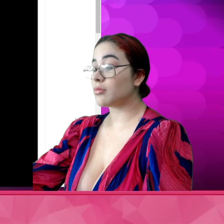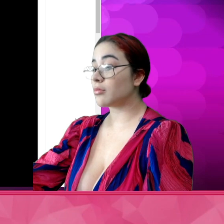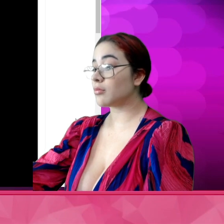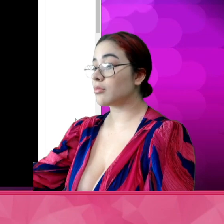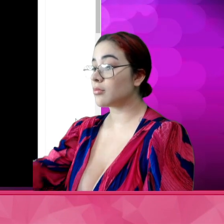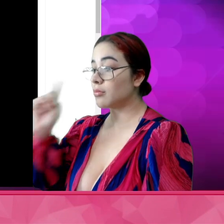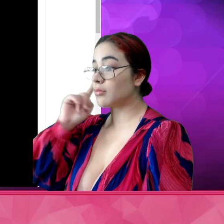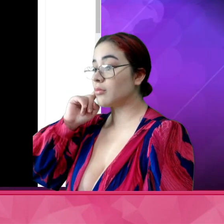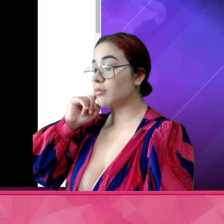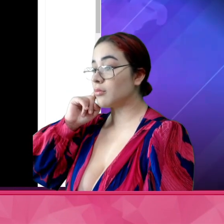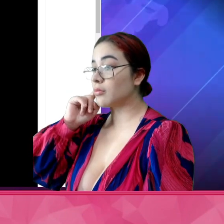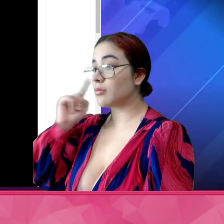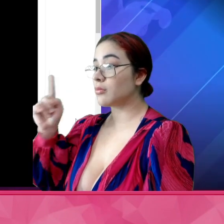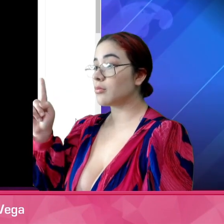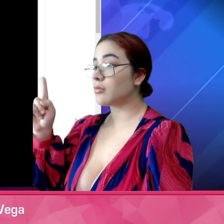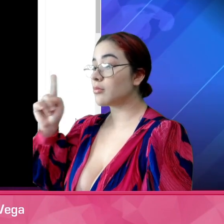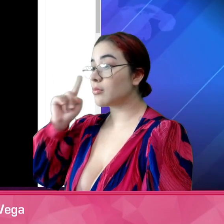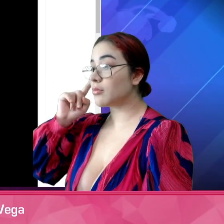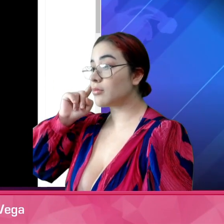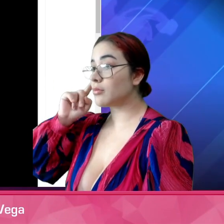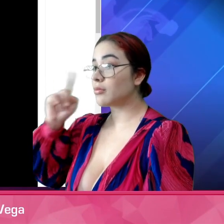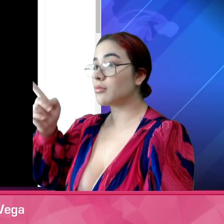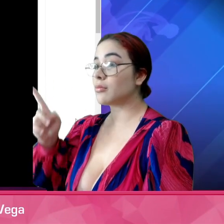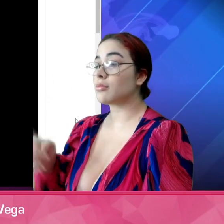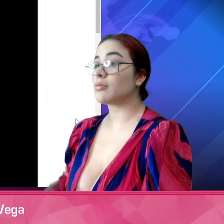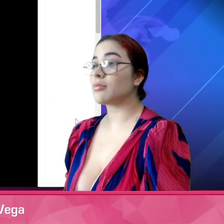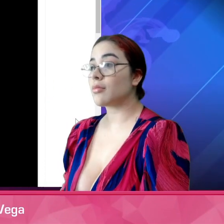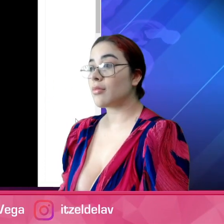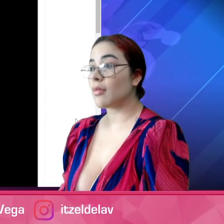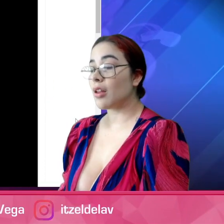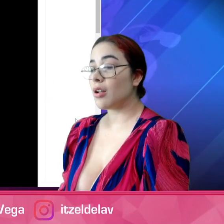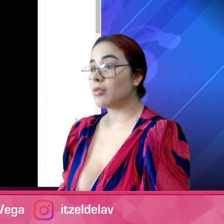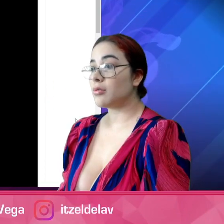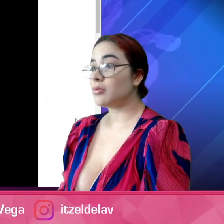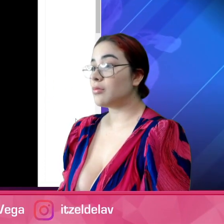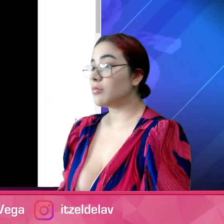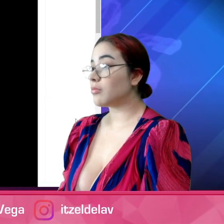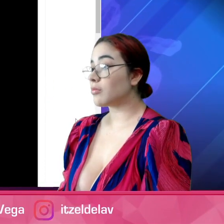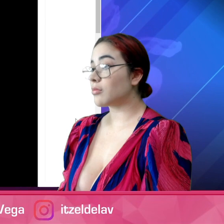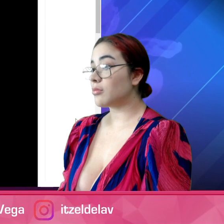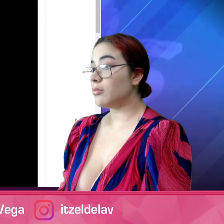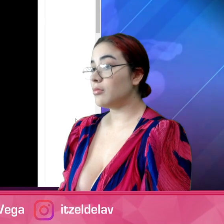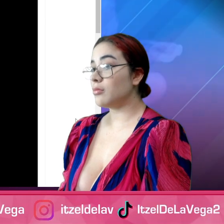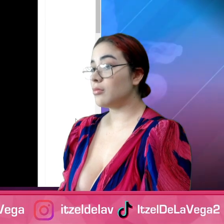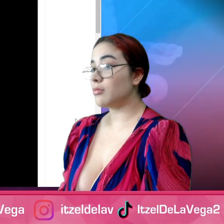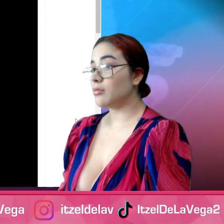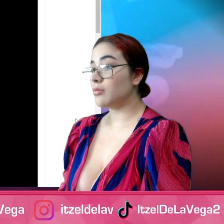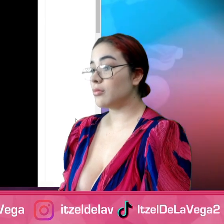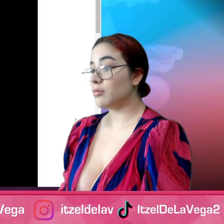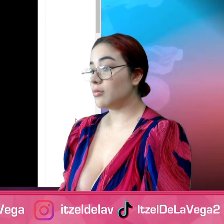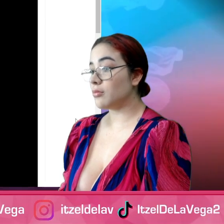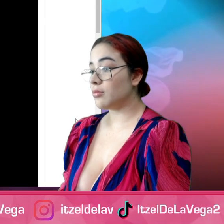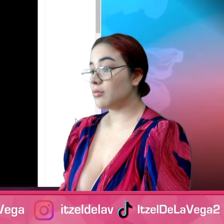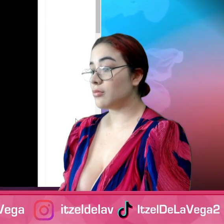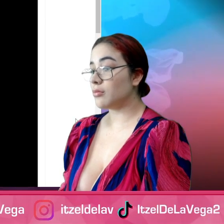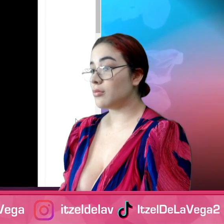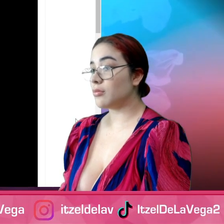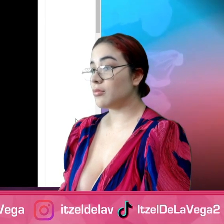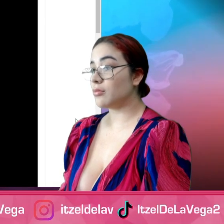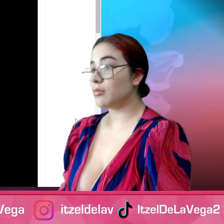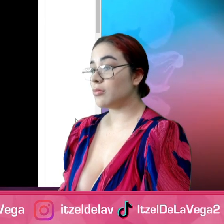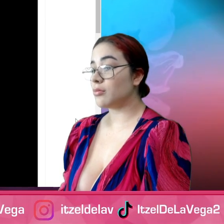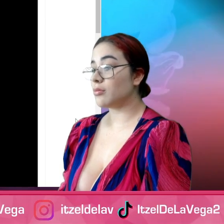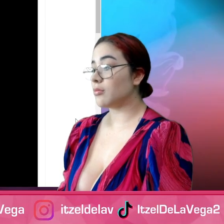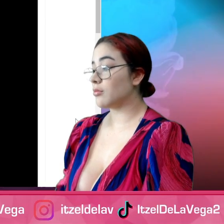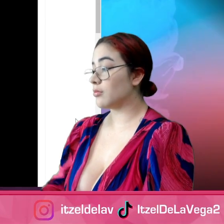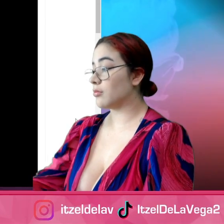Como representante de una plataforma digital con más de 2.5 millones de seguidores, le exijo a la señora Xochitl Gálvez